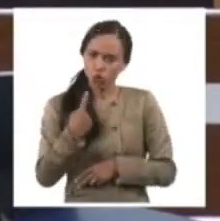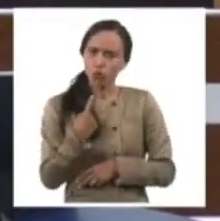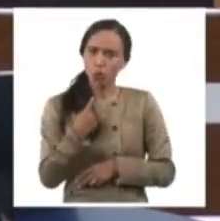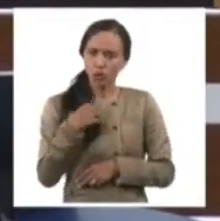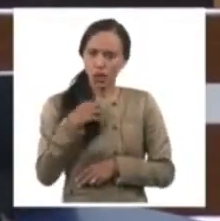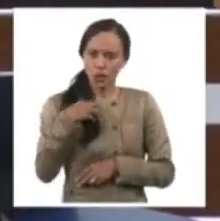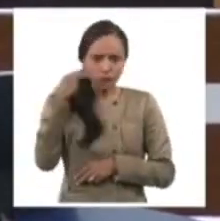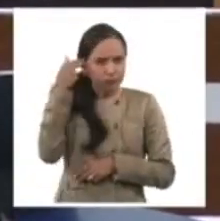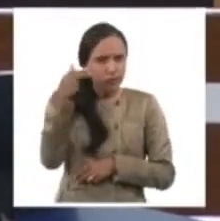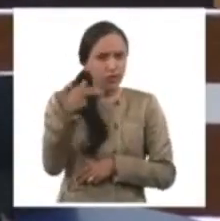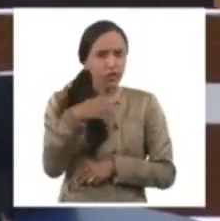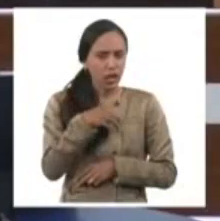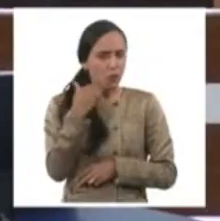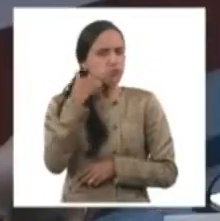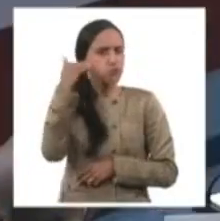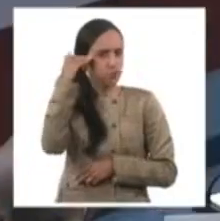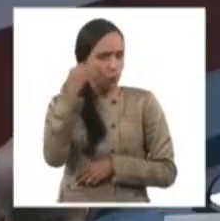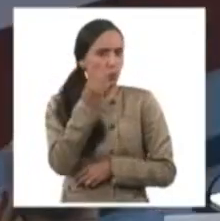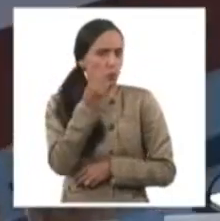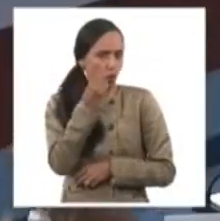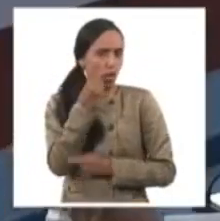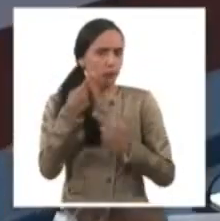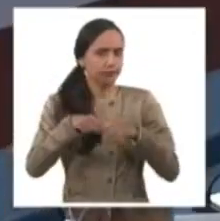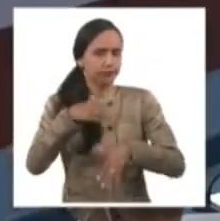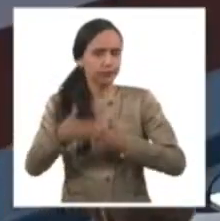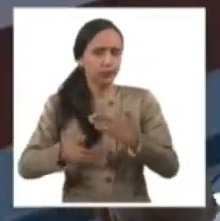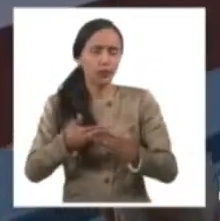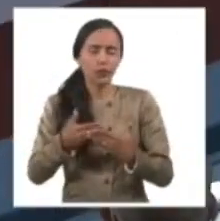para vencer y lo vamos a hacer. Muchas gracias.